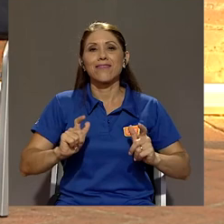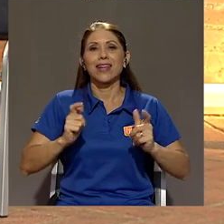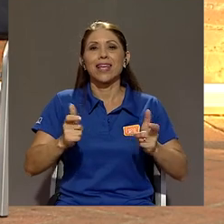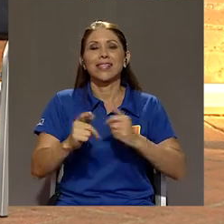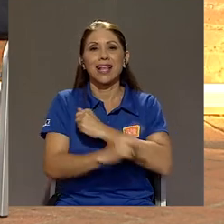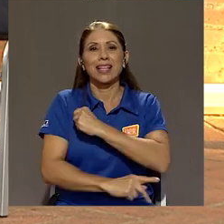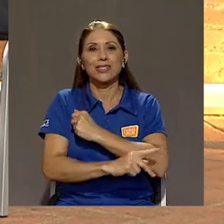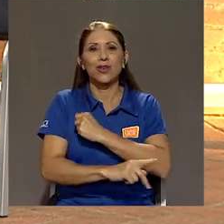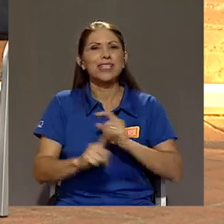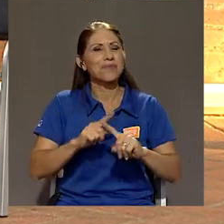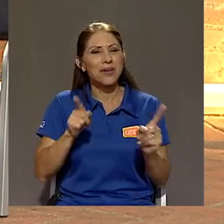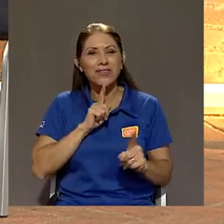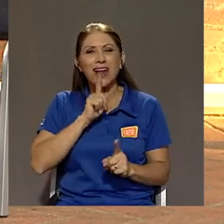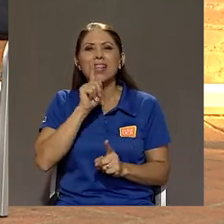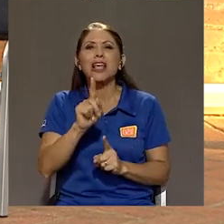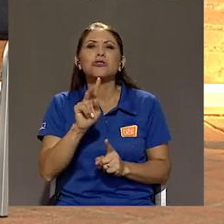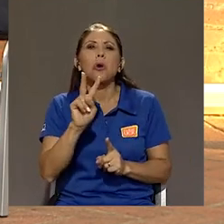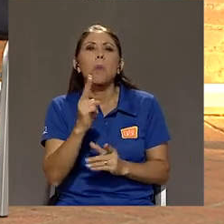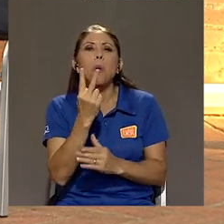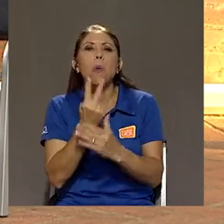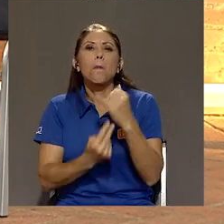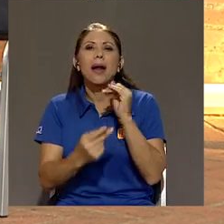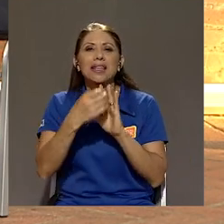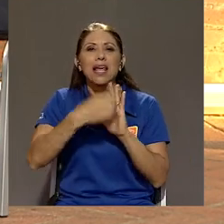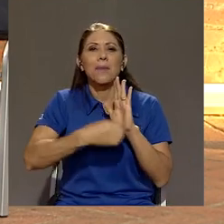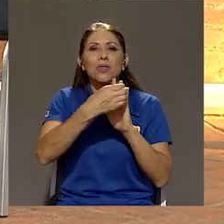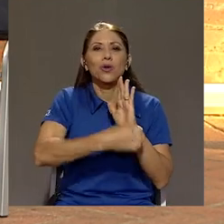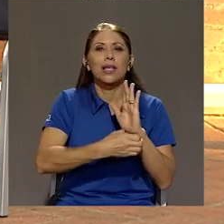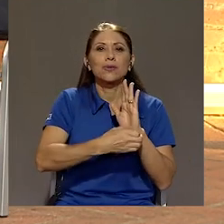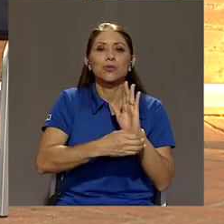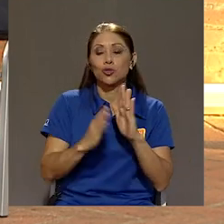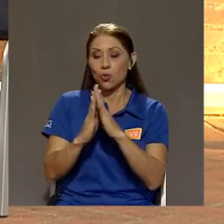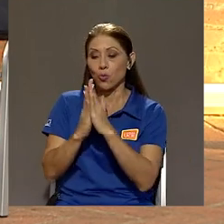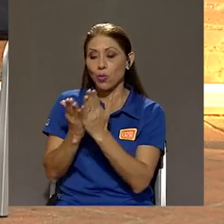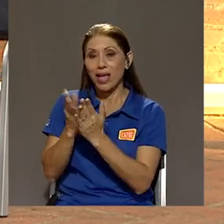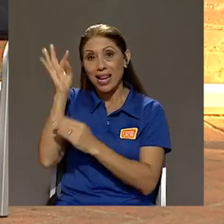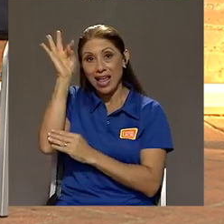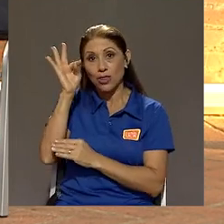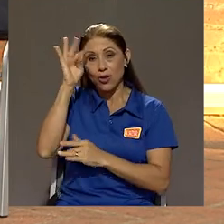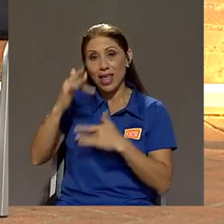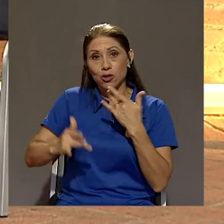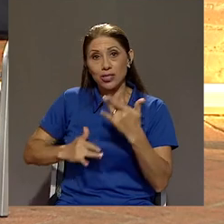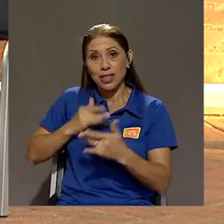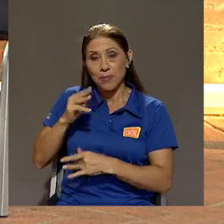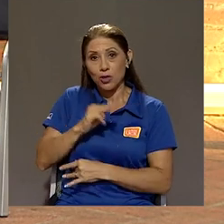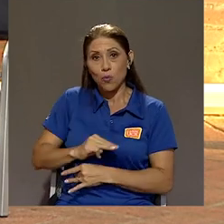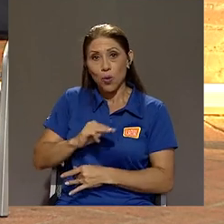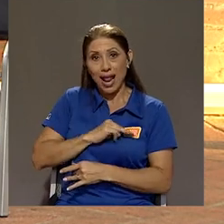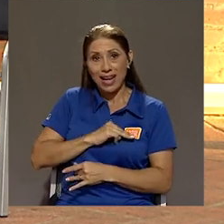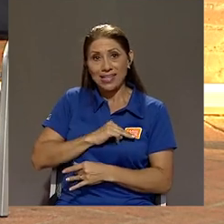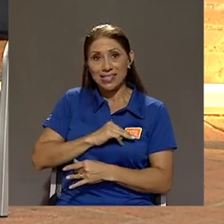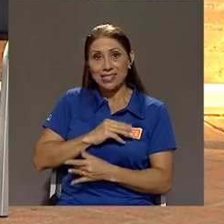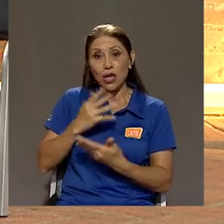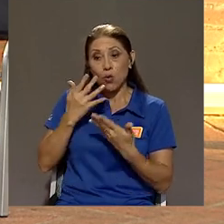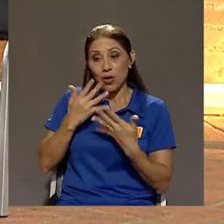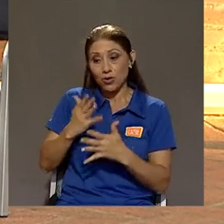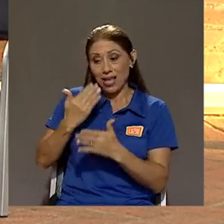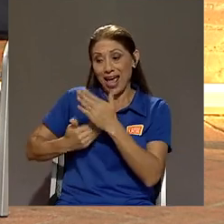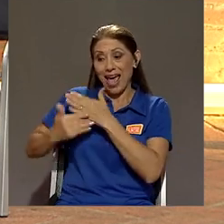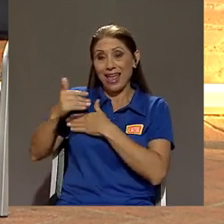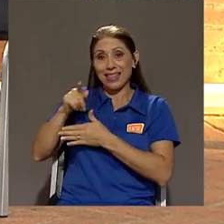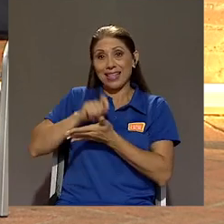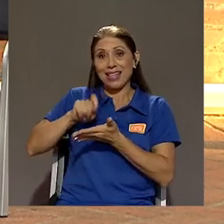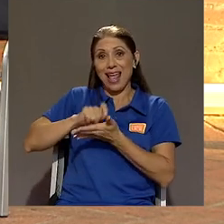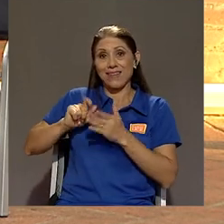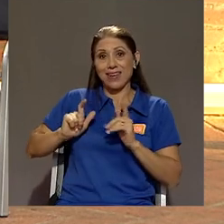de la riqueza de las naciones. Y ver la teoría de los sentimientos morales, que además es reescrita después de haber